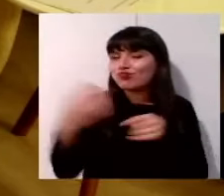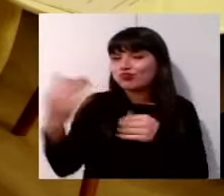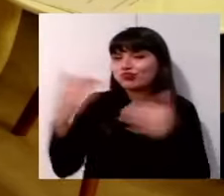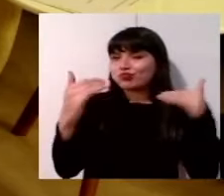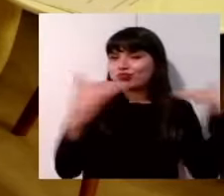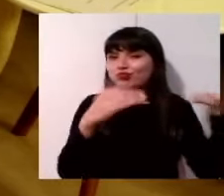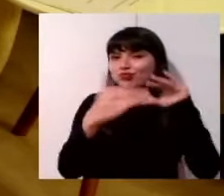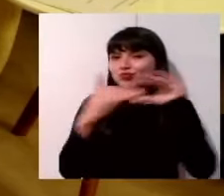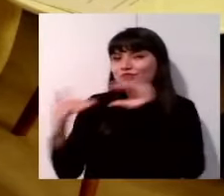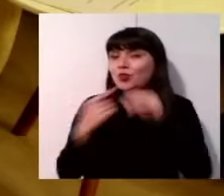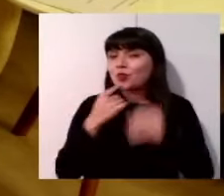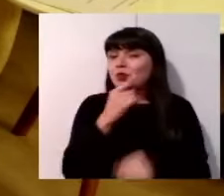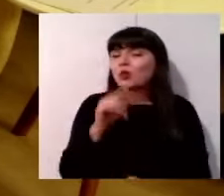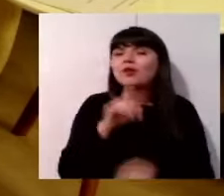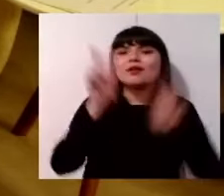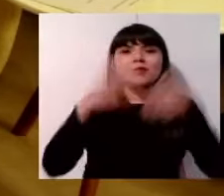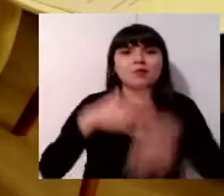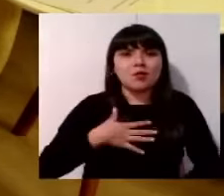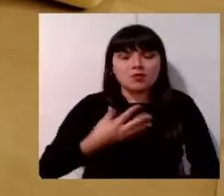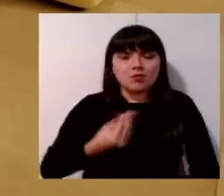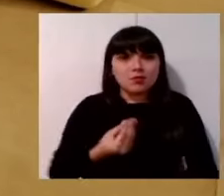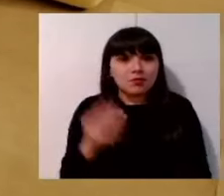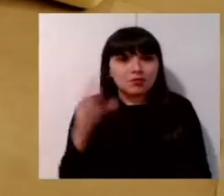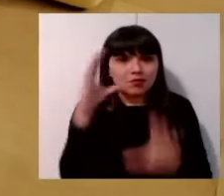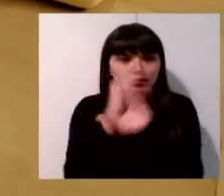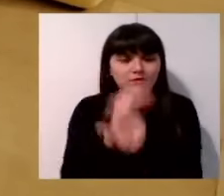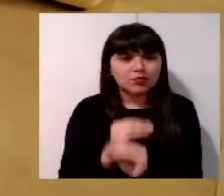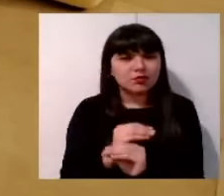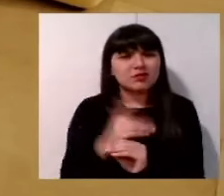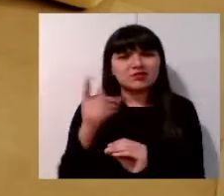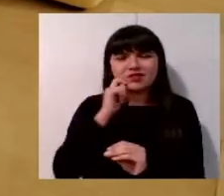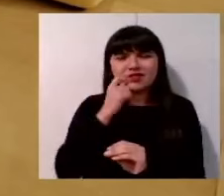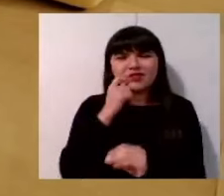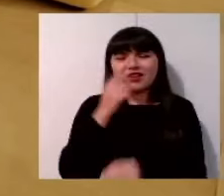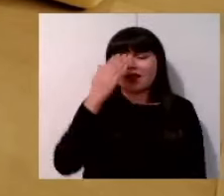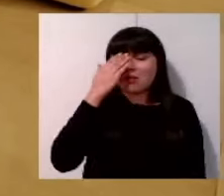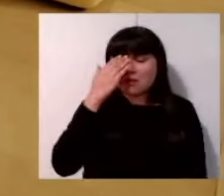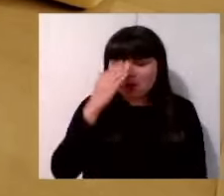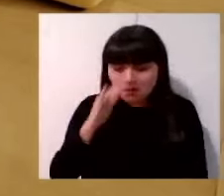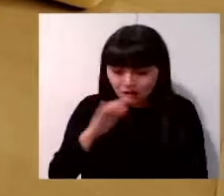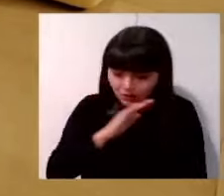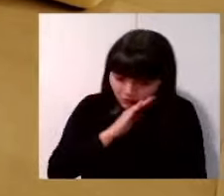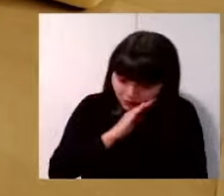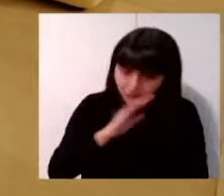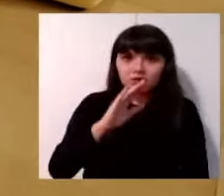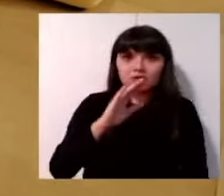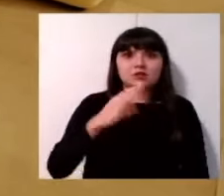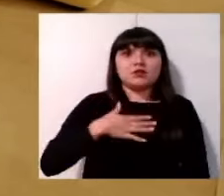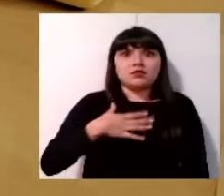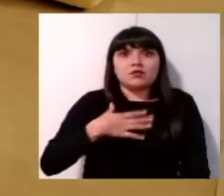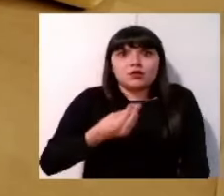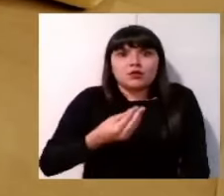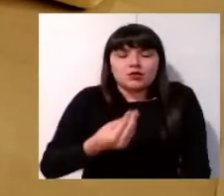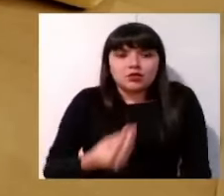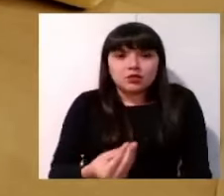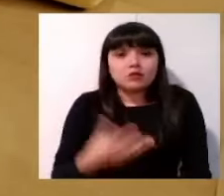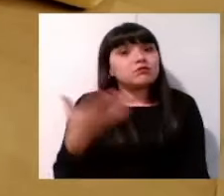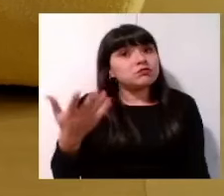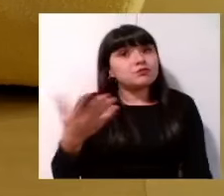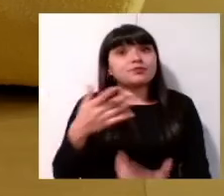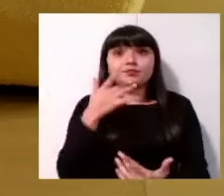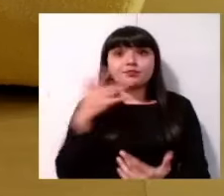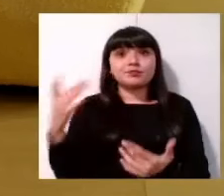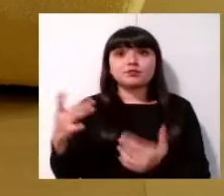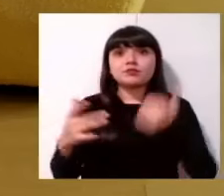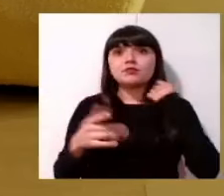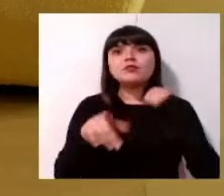tan asociado está el mal dormir? Uy, es súper frecuente y se ve a varias edades. Por ejemplo, en los primeros 2 años de